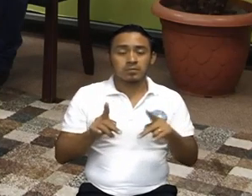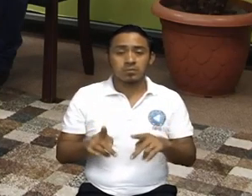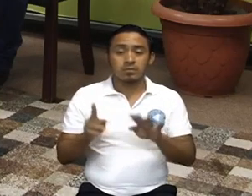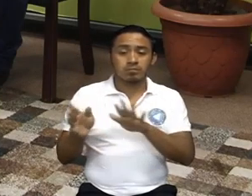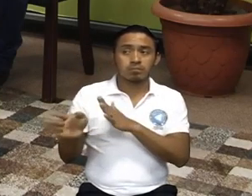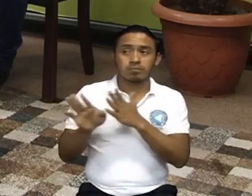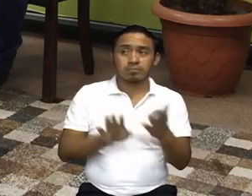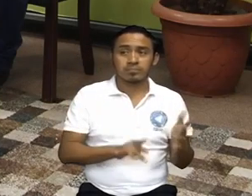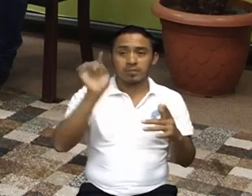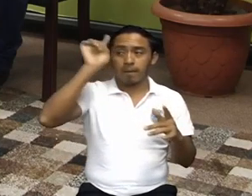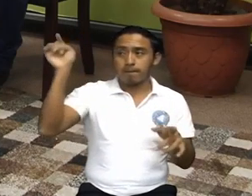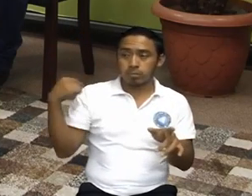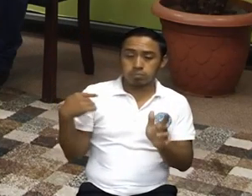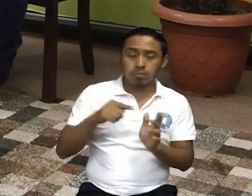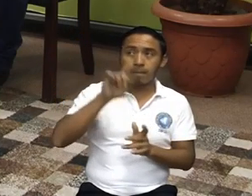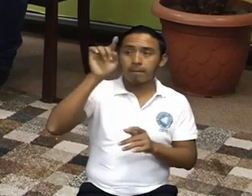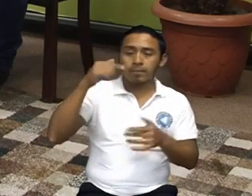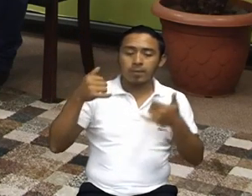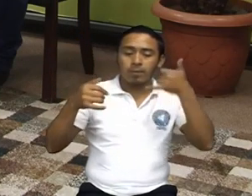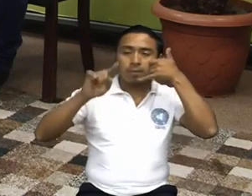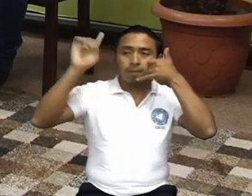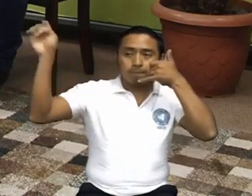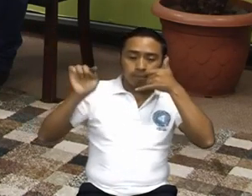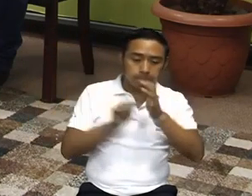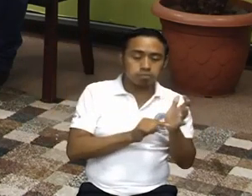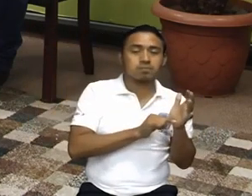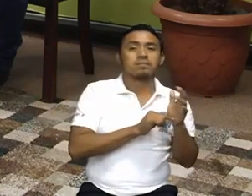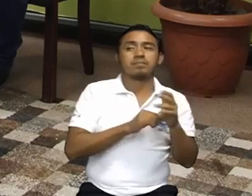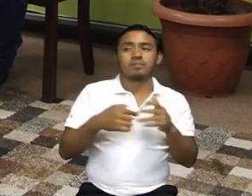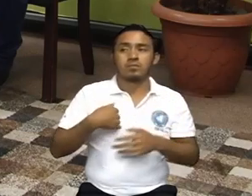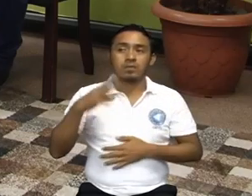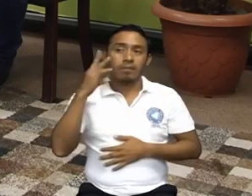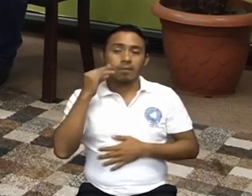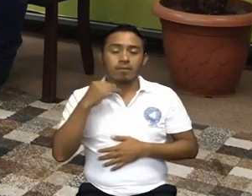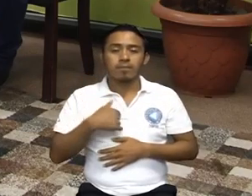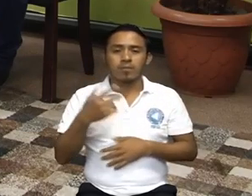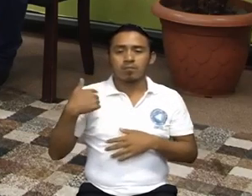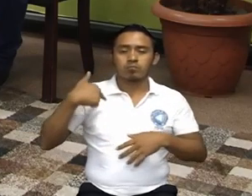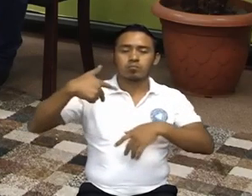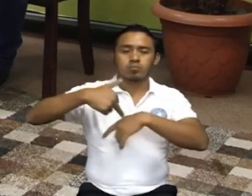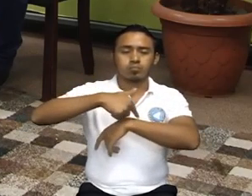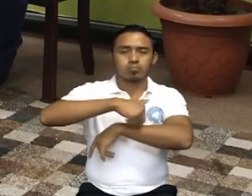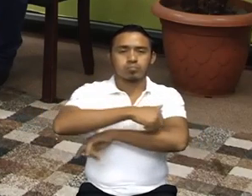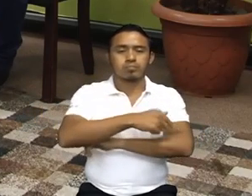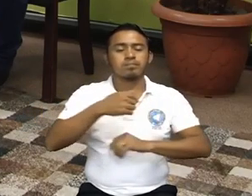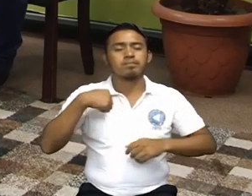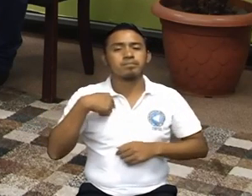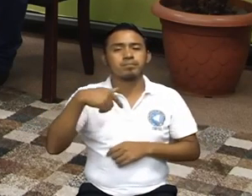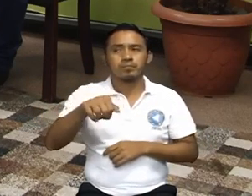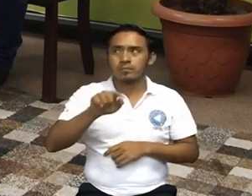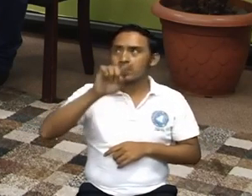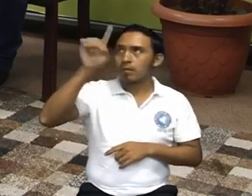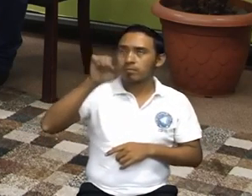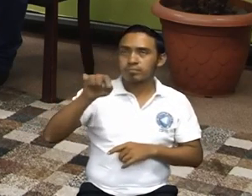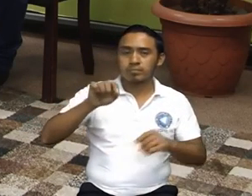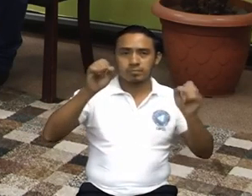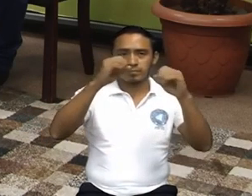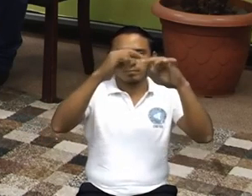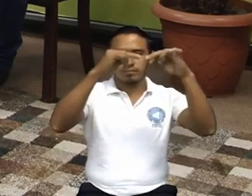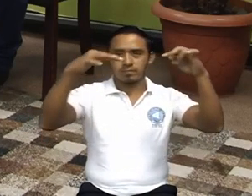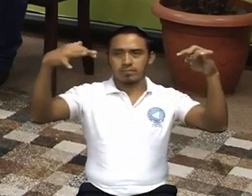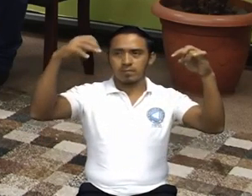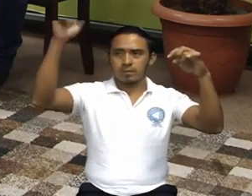murió fulminada por un rayo. En mi experiencia, una vez venía caminando yo y el rayo cayó en el tendido eléctrico que